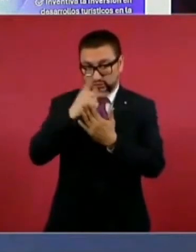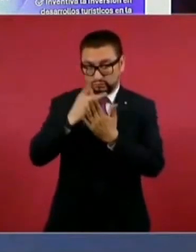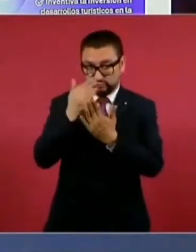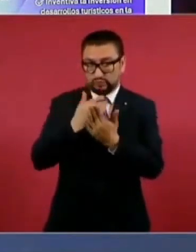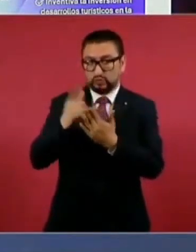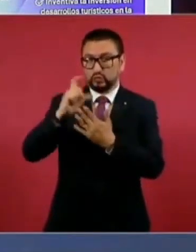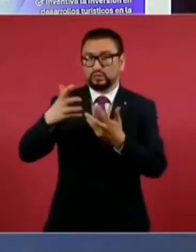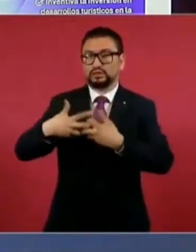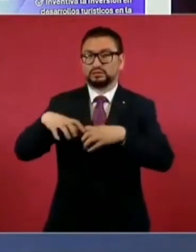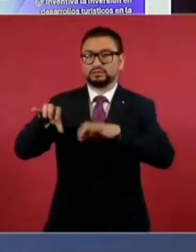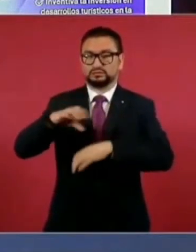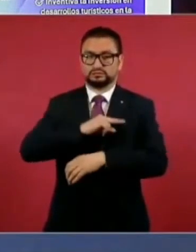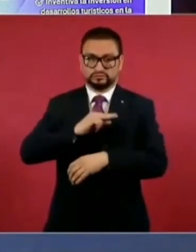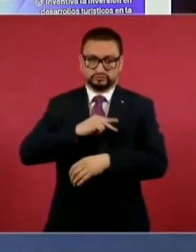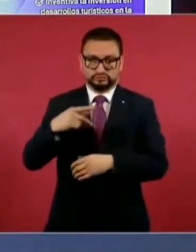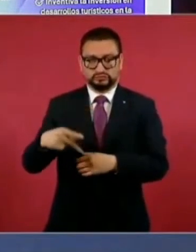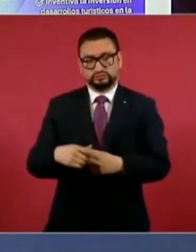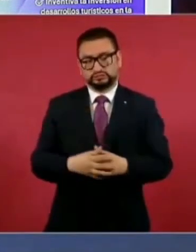esas centrales.